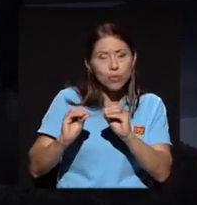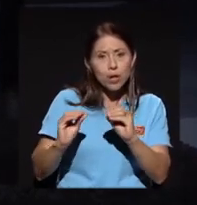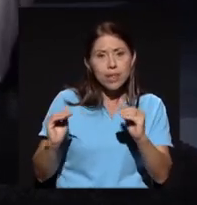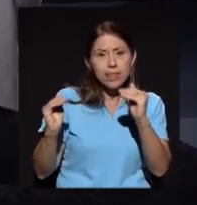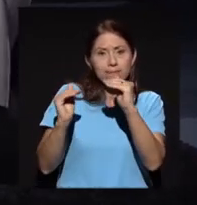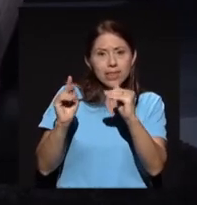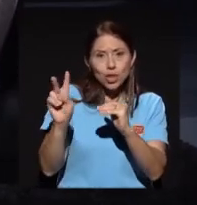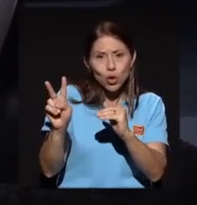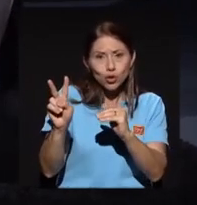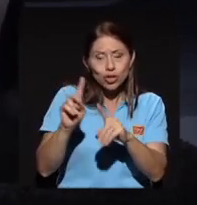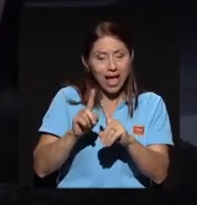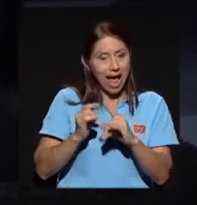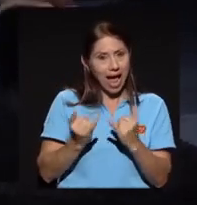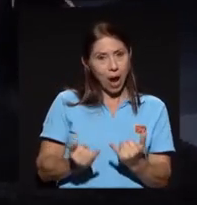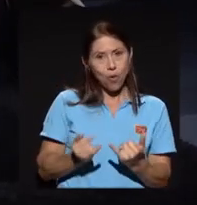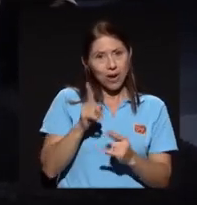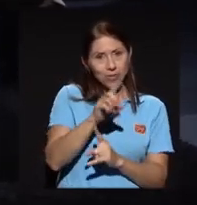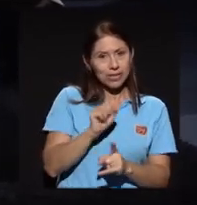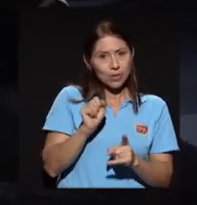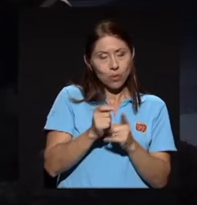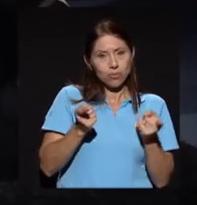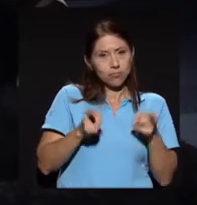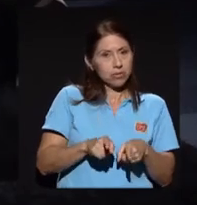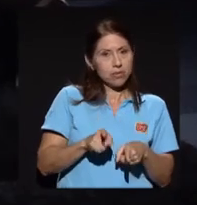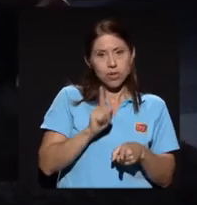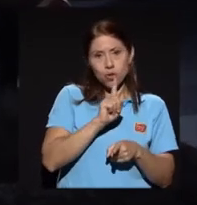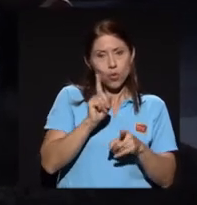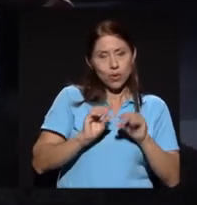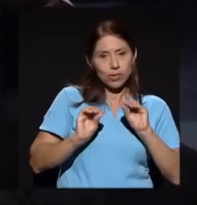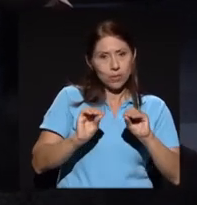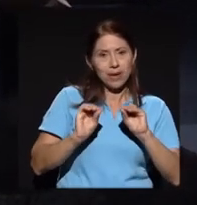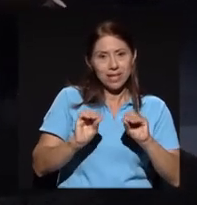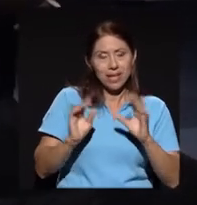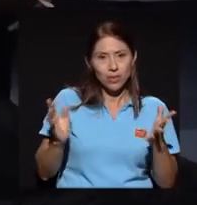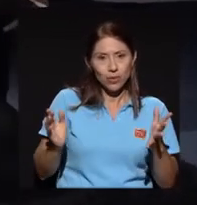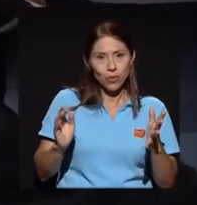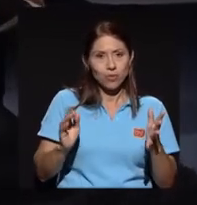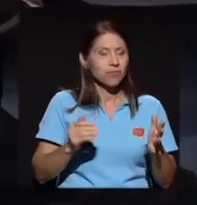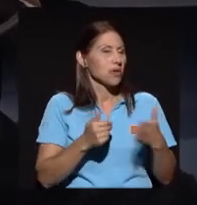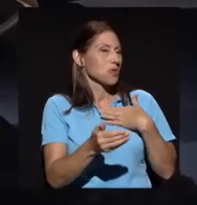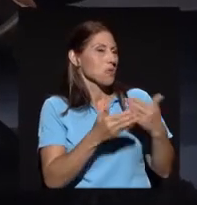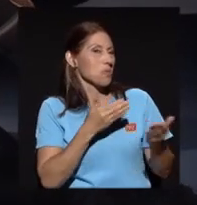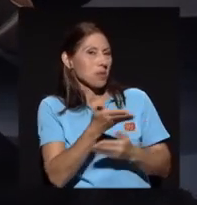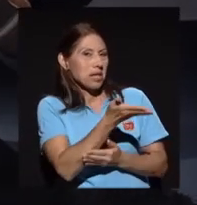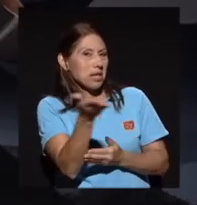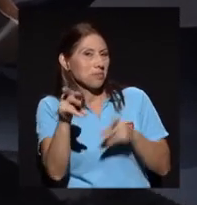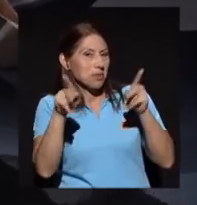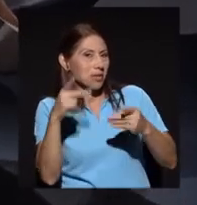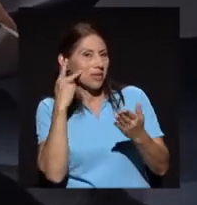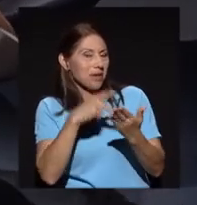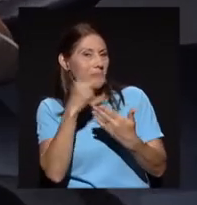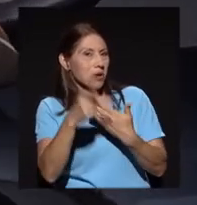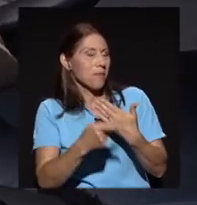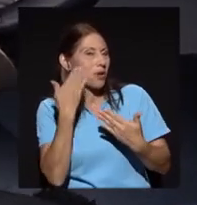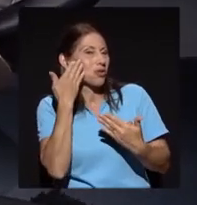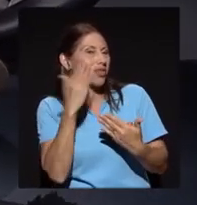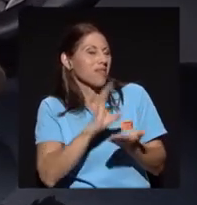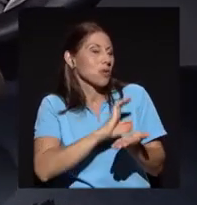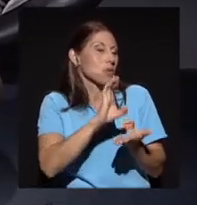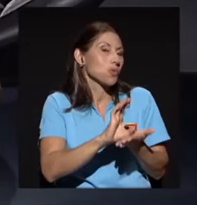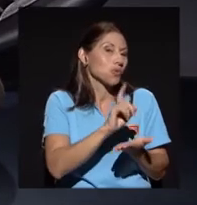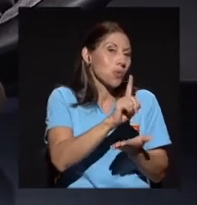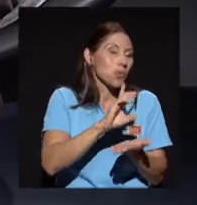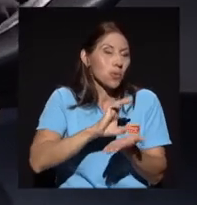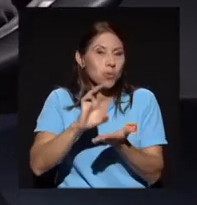una coyuntura. Los últimos años no lo he impartido. De todas maneras, los televidentes no saben qué es el 1 y el 2. Pero, no cuenta, pero no hay